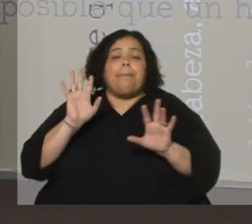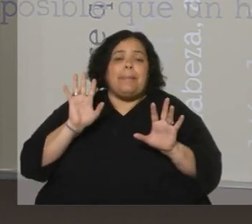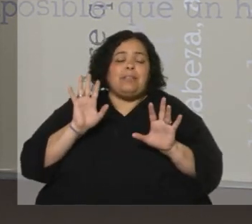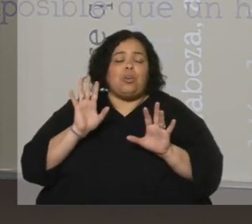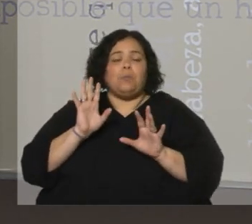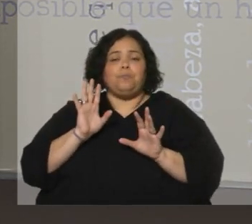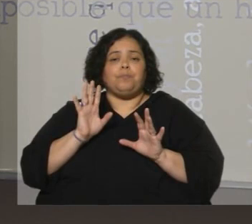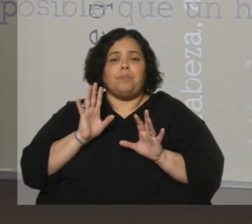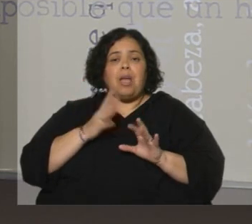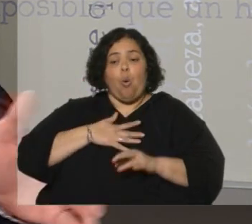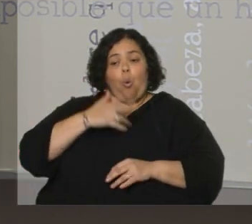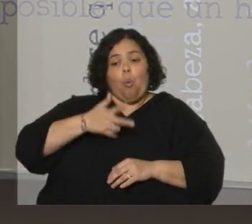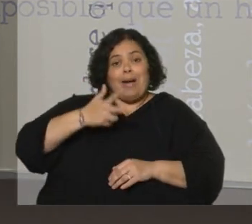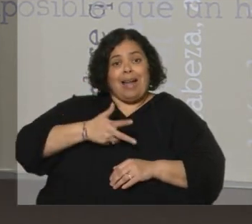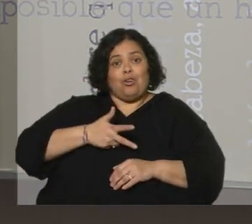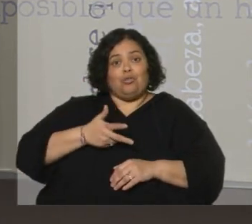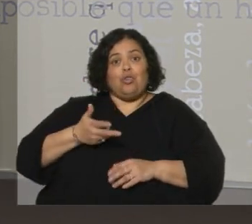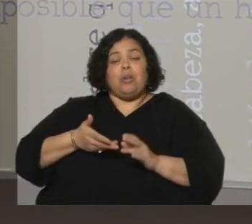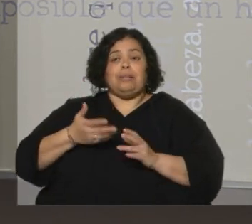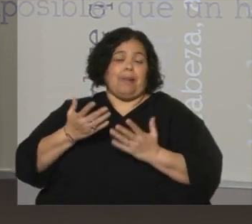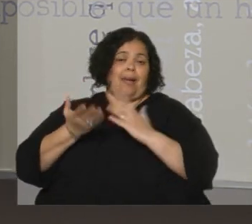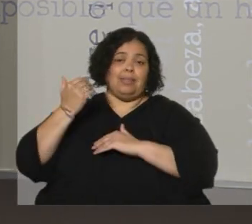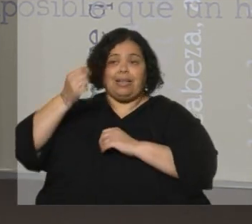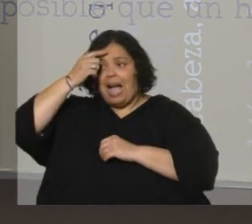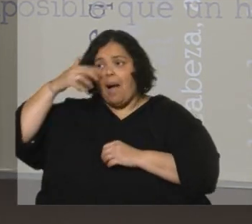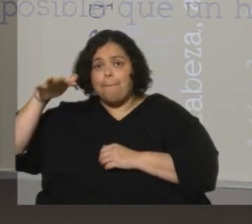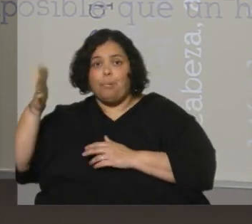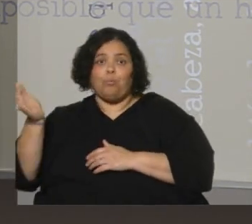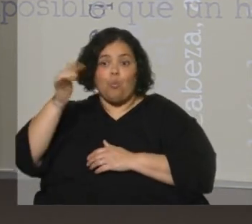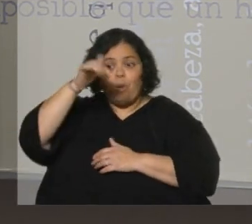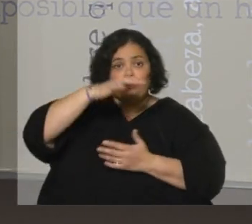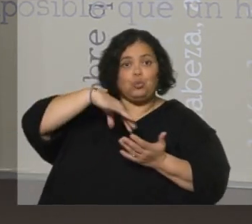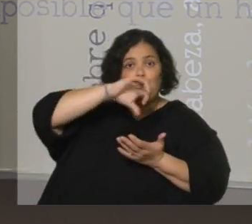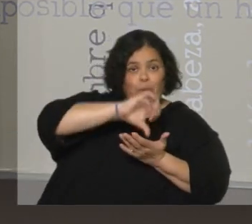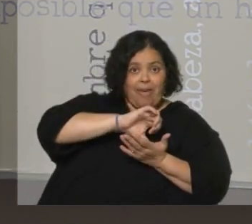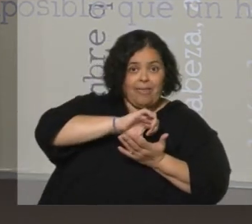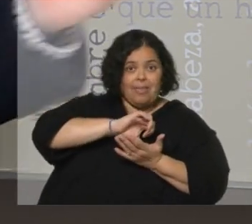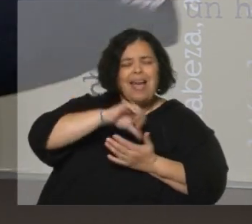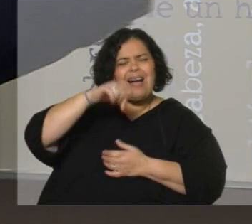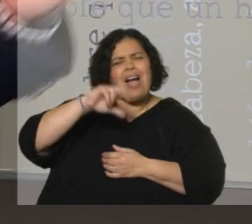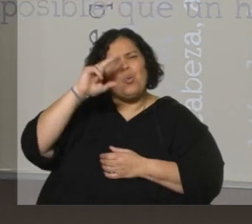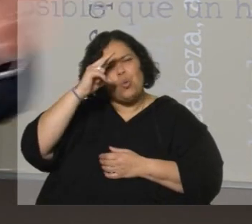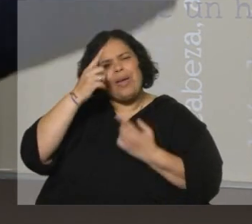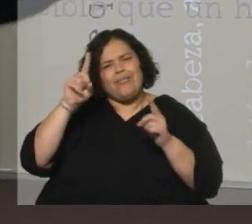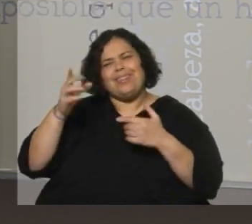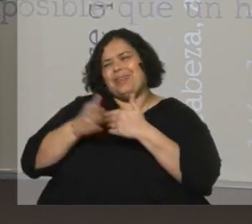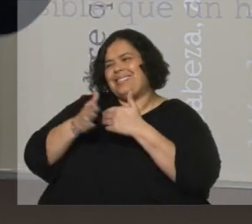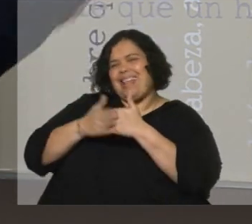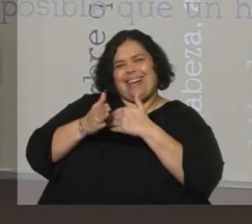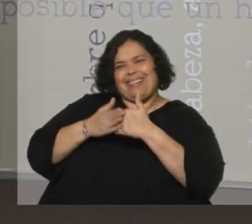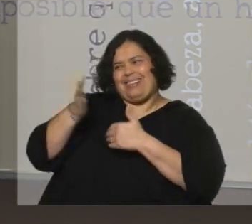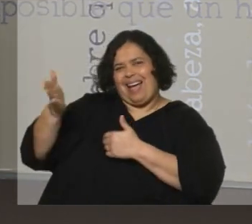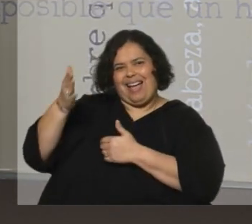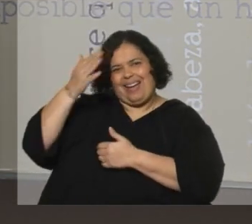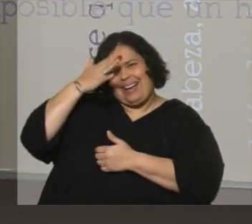digamos este los humanos nos hemos ido del campo hacia las ciudades y y hemos perdido cierta capaz que en Uruguay no tanto porque tenemos el campo muy cerquita hacemos 50